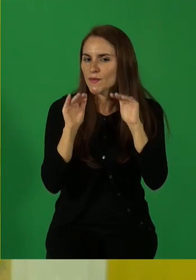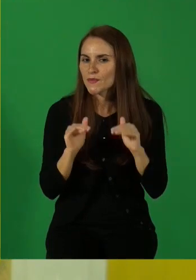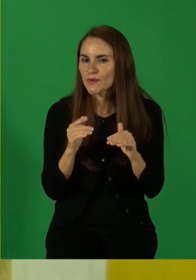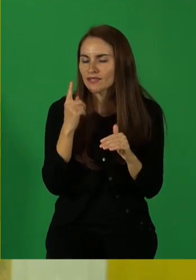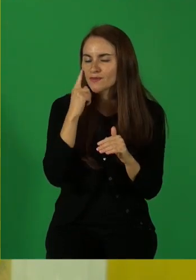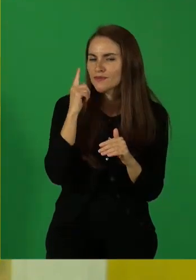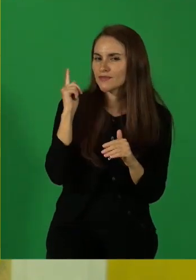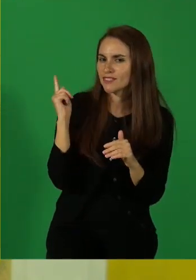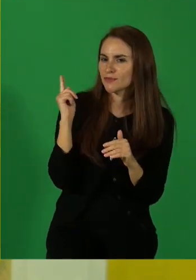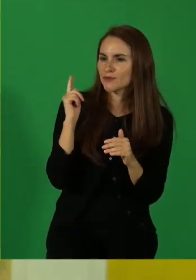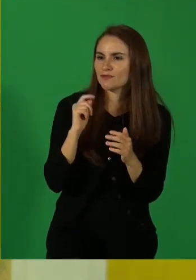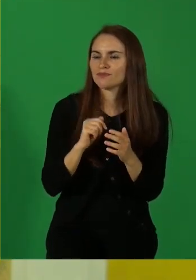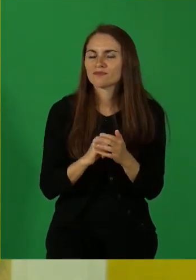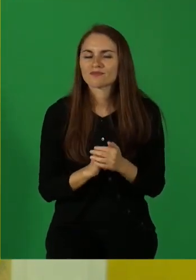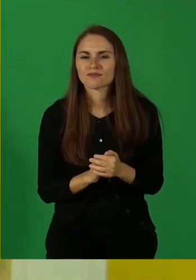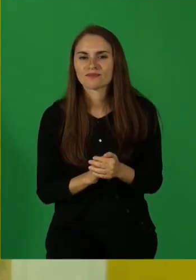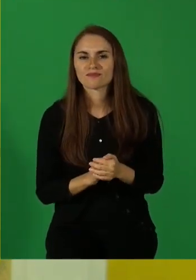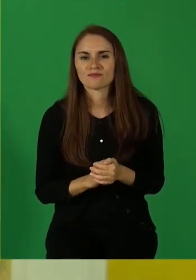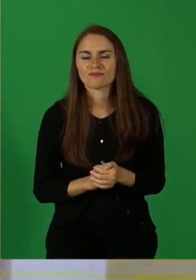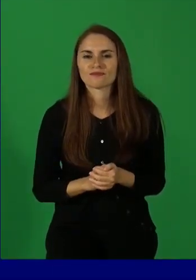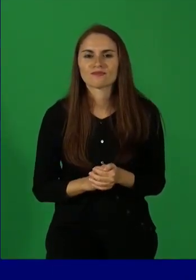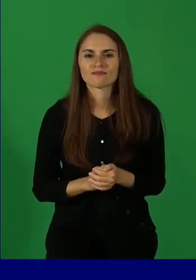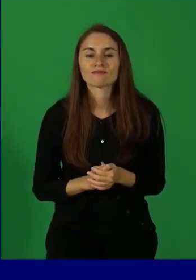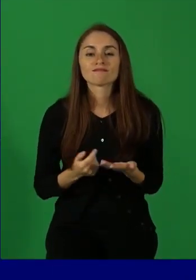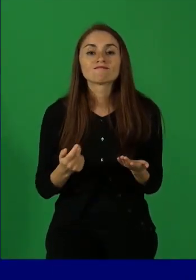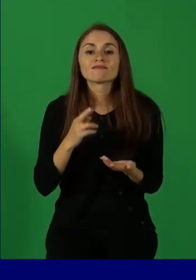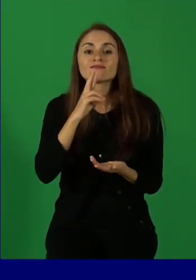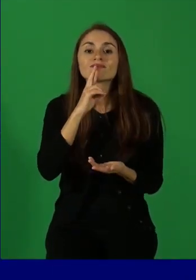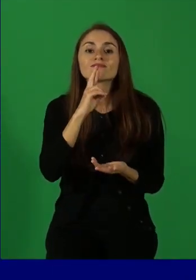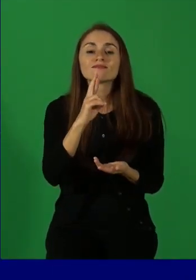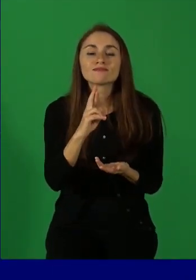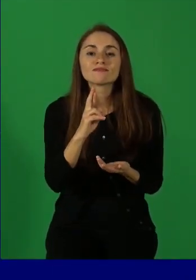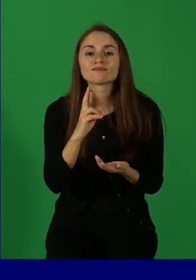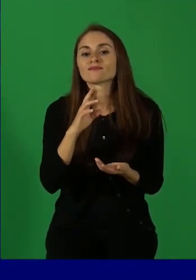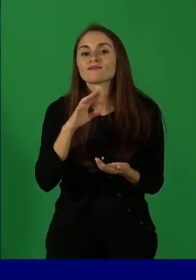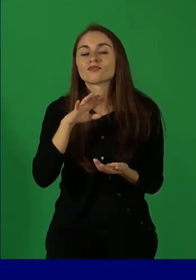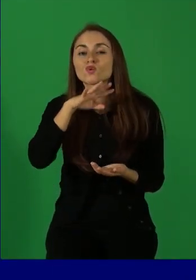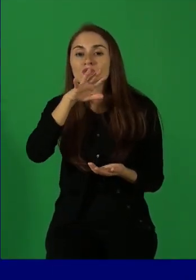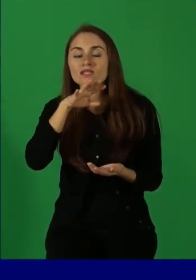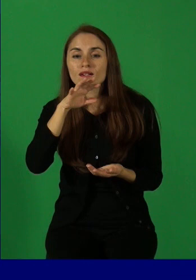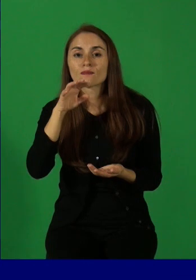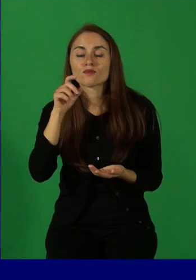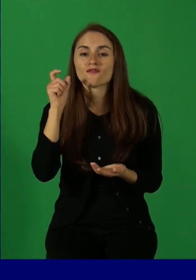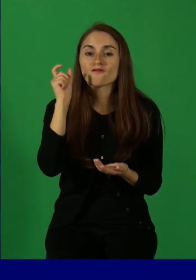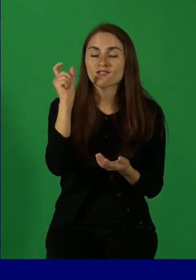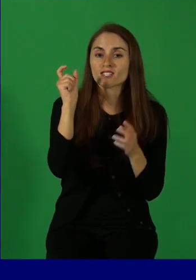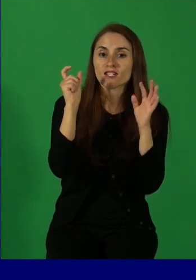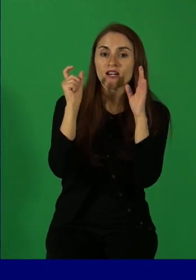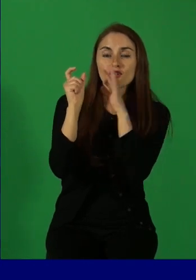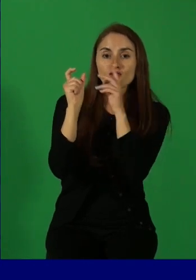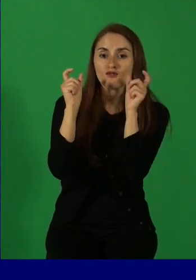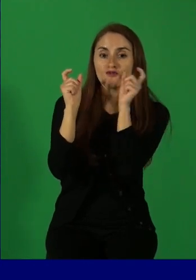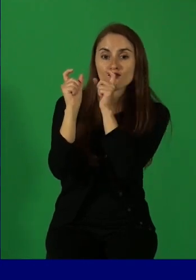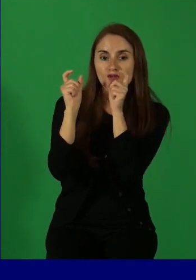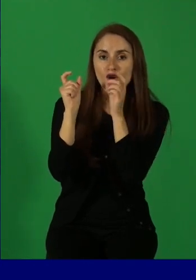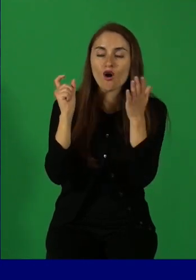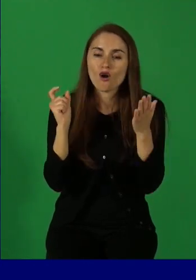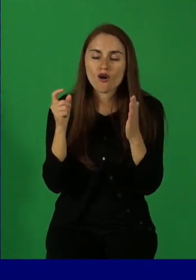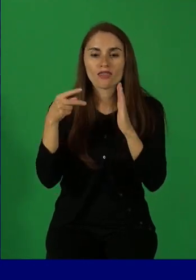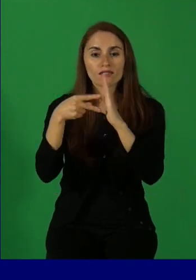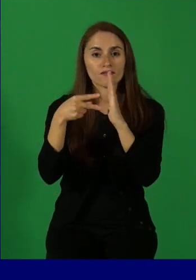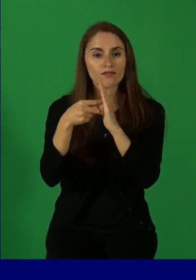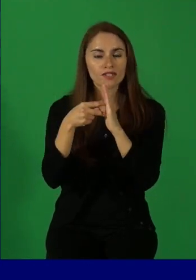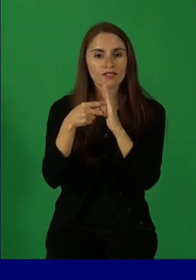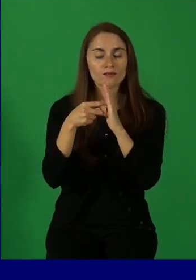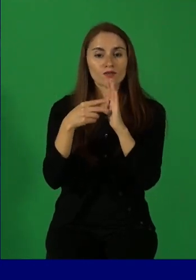allí en tu casa. Veamos entonces el resultado cuando usábamos fichas rojas o dividíamos números